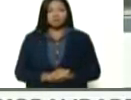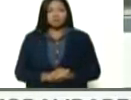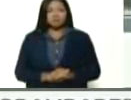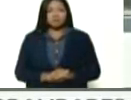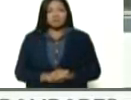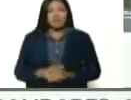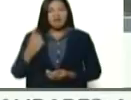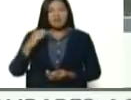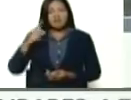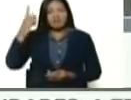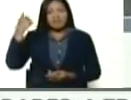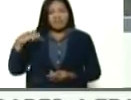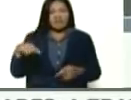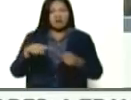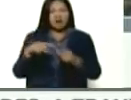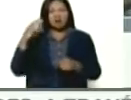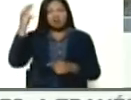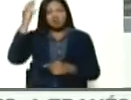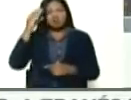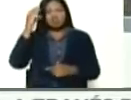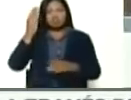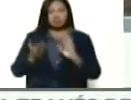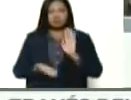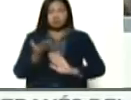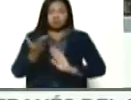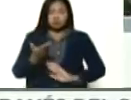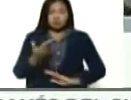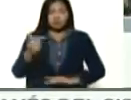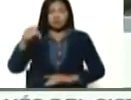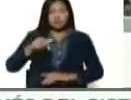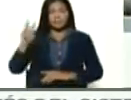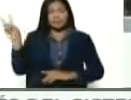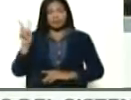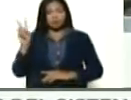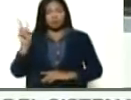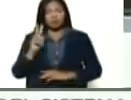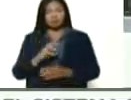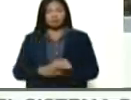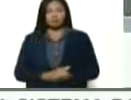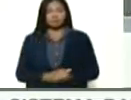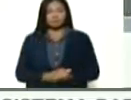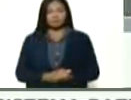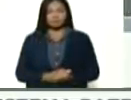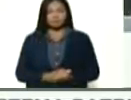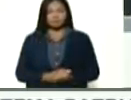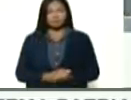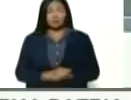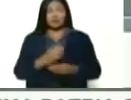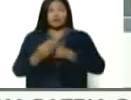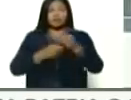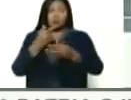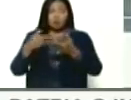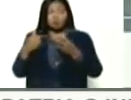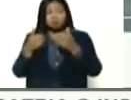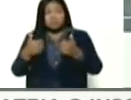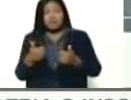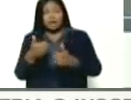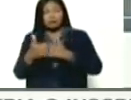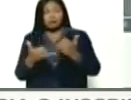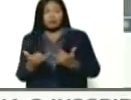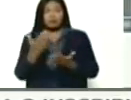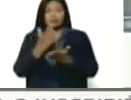tener conciencia de la importancia que en venezuela' y actuamos a tiempo cuando teníamos que actuar